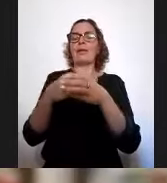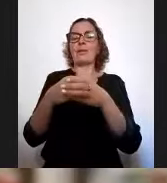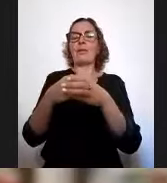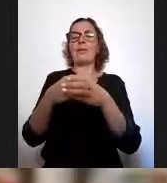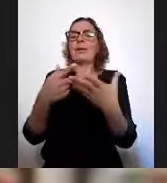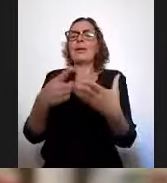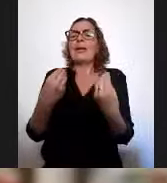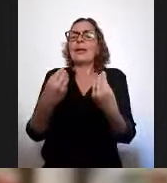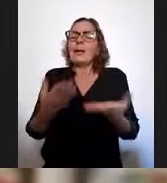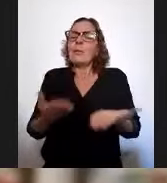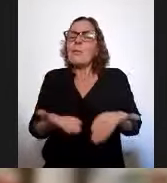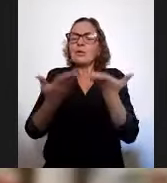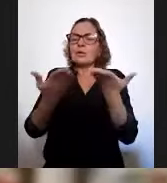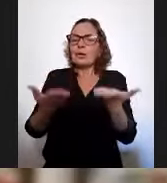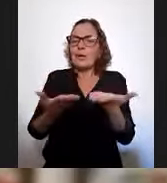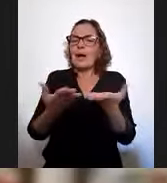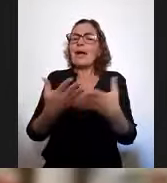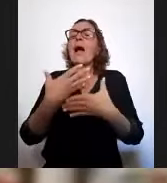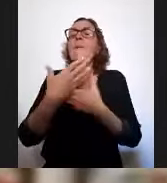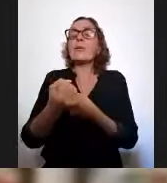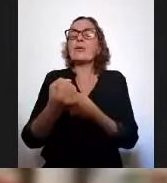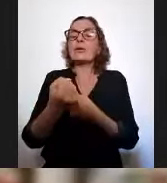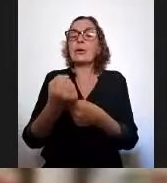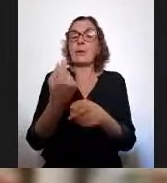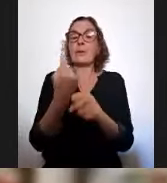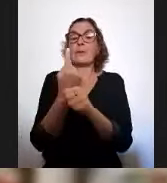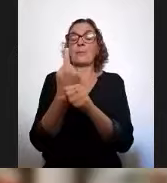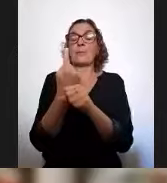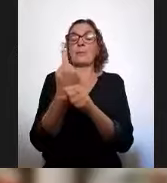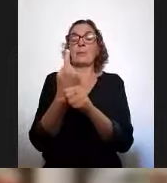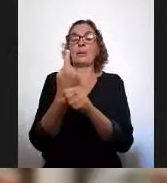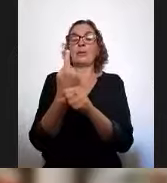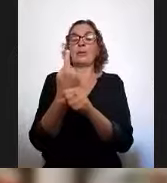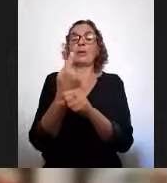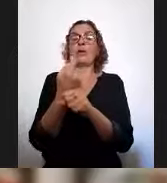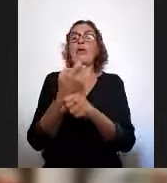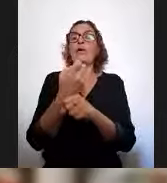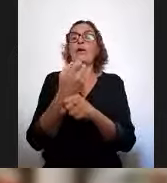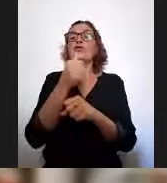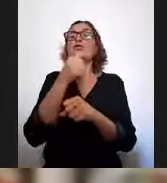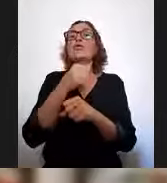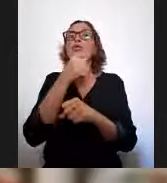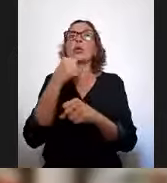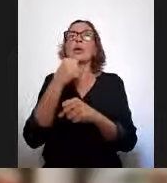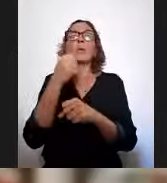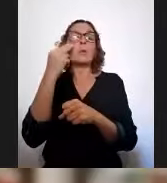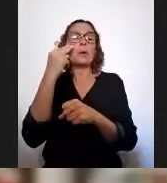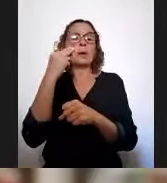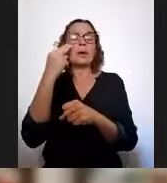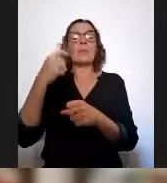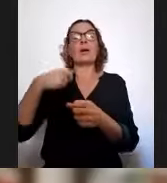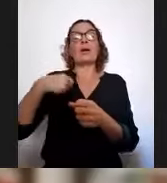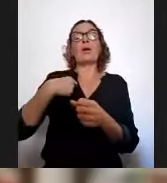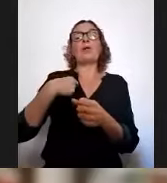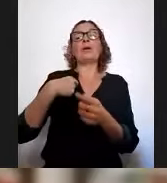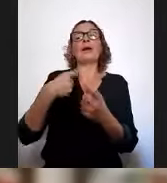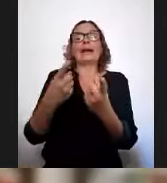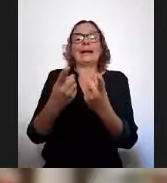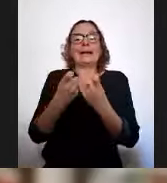a un emprendedor? La primera motivación es solucionar un problema, una situación personal, una